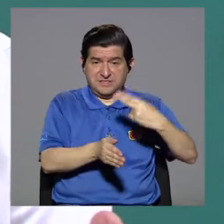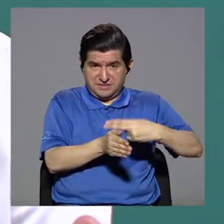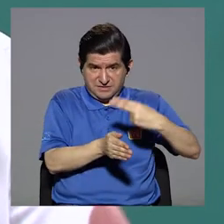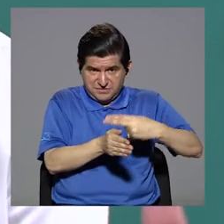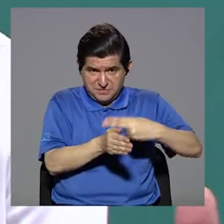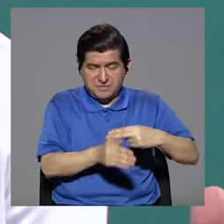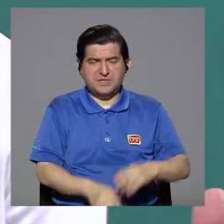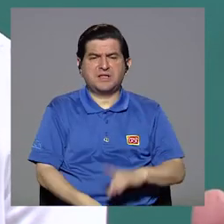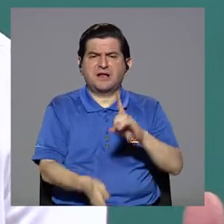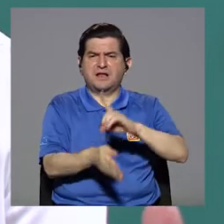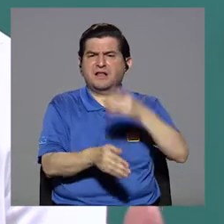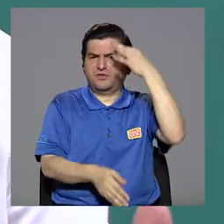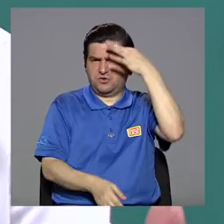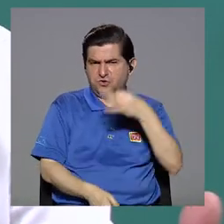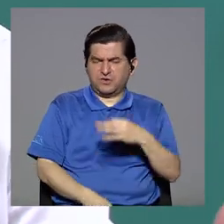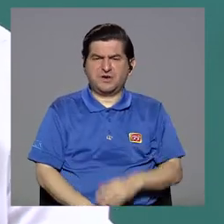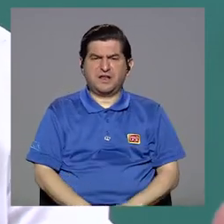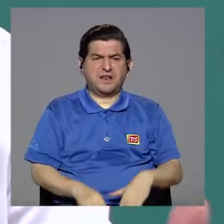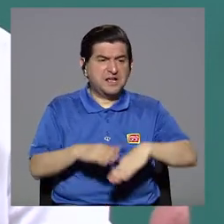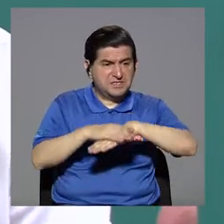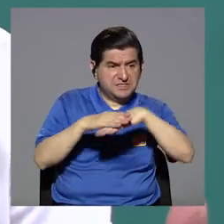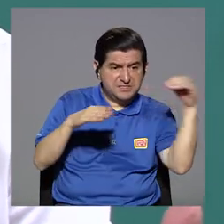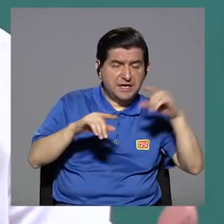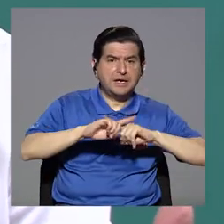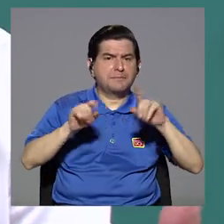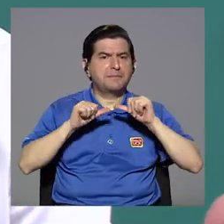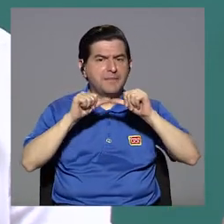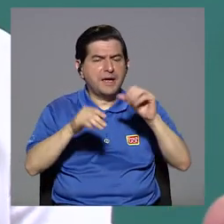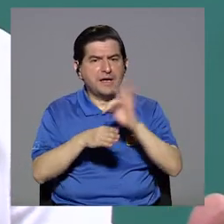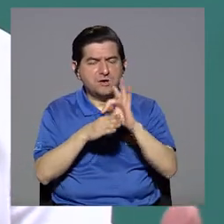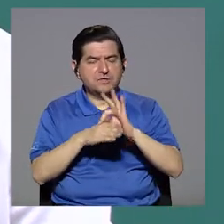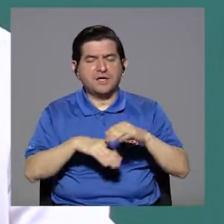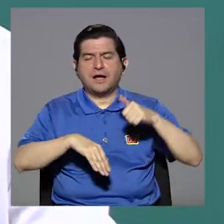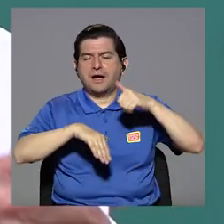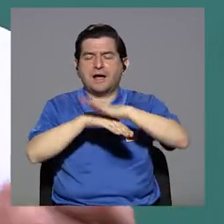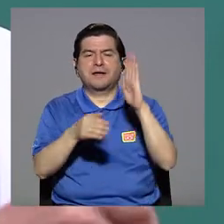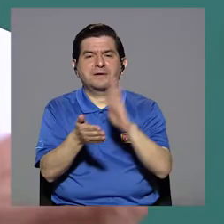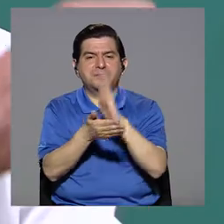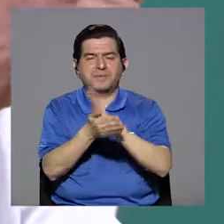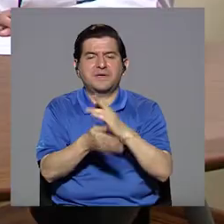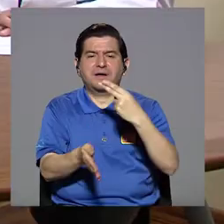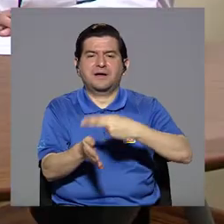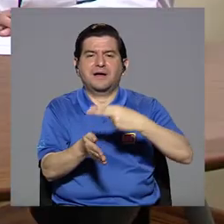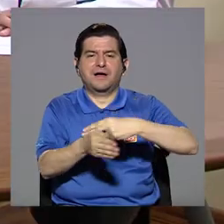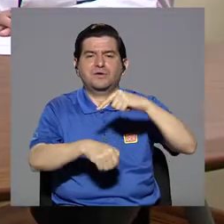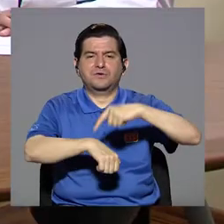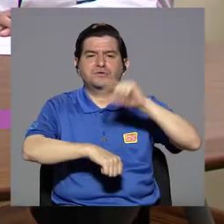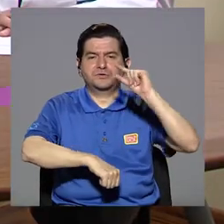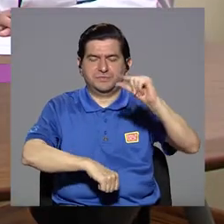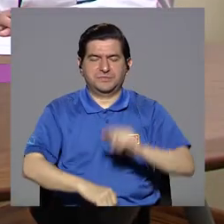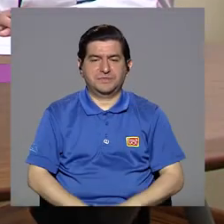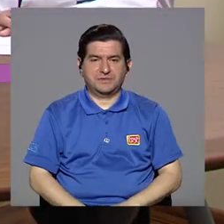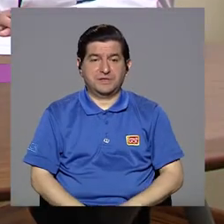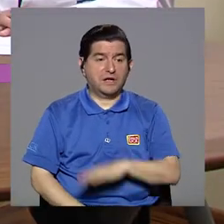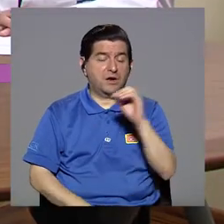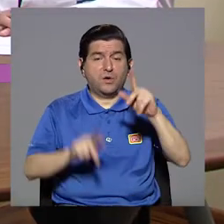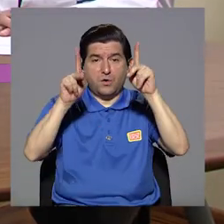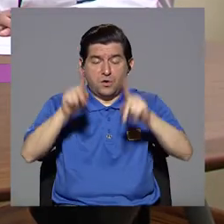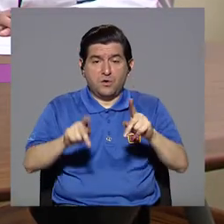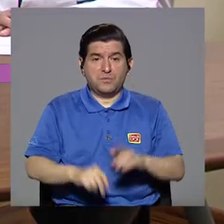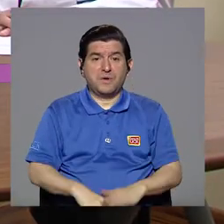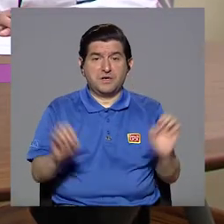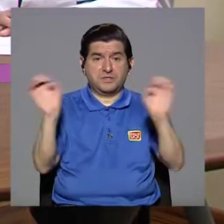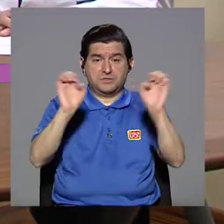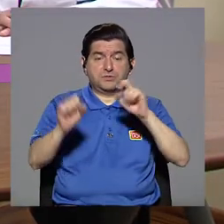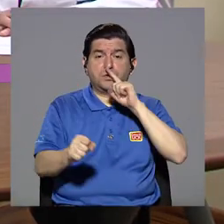hospitalizado el médico considera si tiene que regresar y continuar el tratamiento hace una referencia al hospital de ella e igual